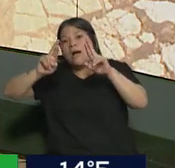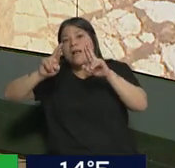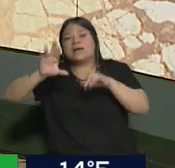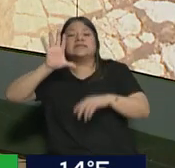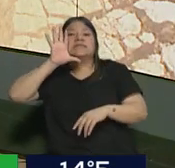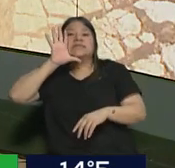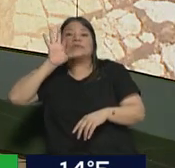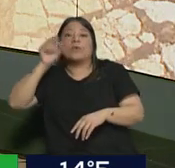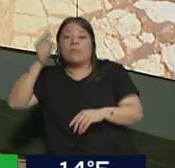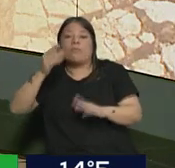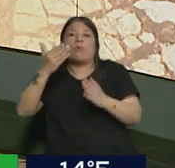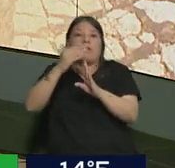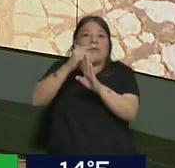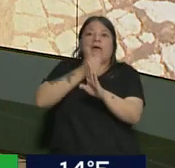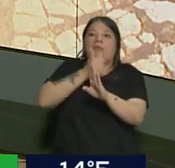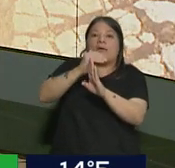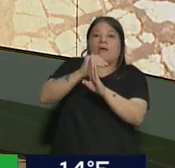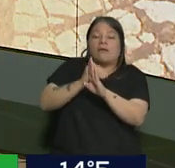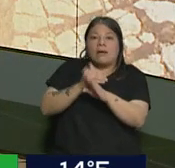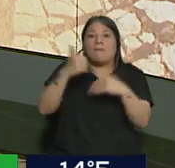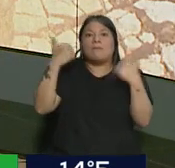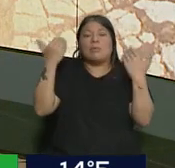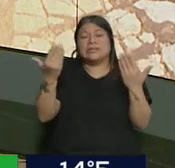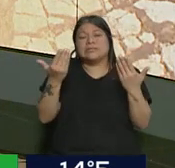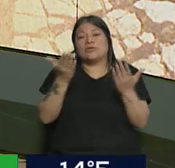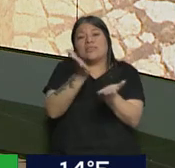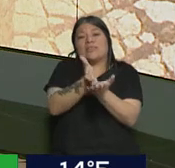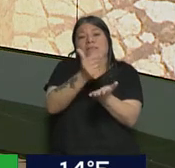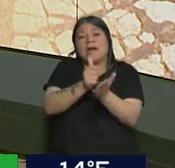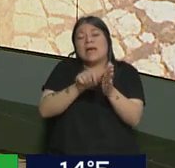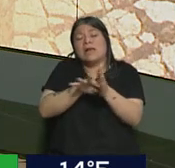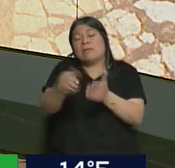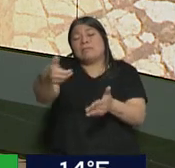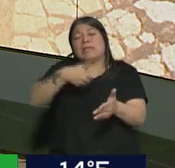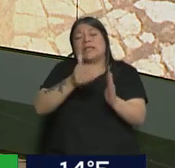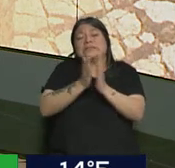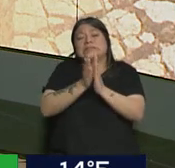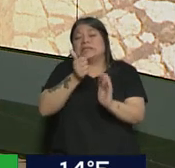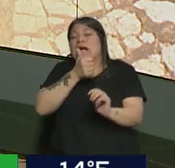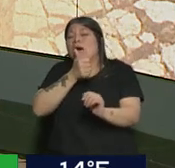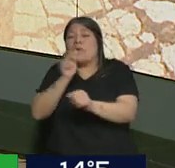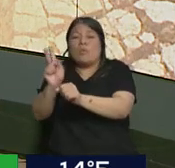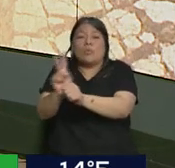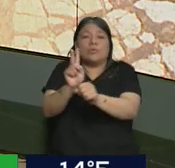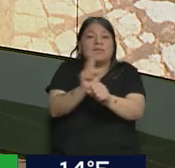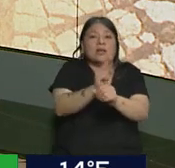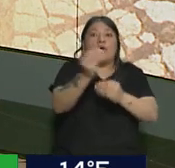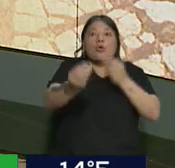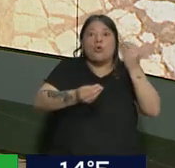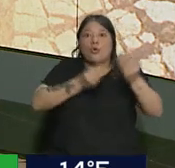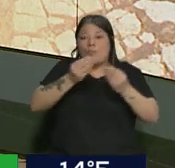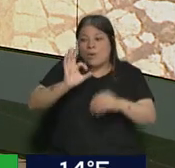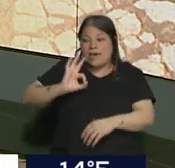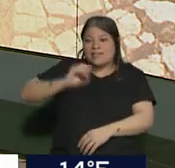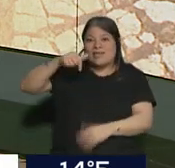pasada, 2022-2023. Y por eso es que nos piden que cuidemos el agua. ¿Cómo va a ser entonces y por qué es este